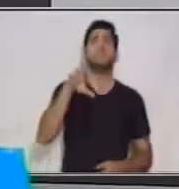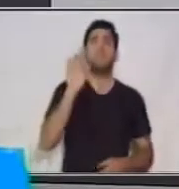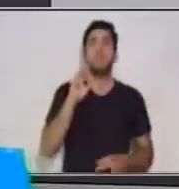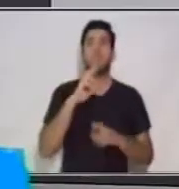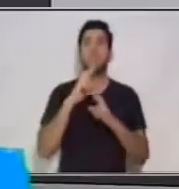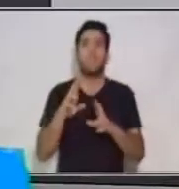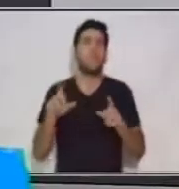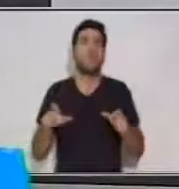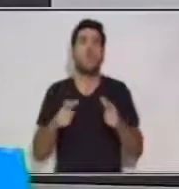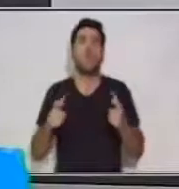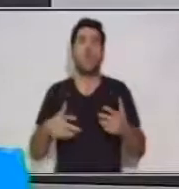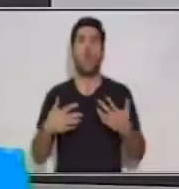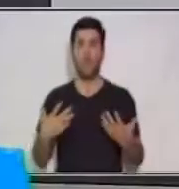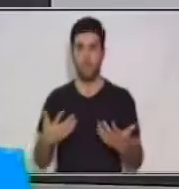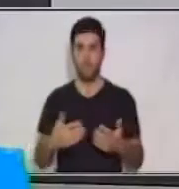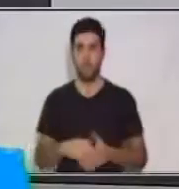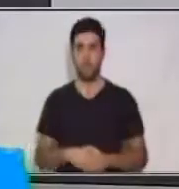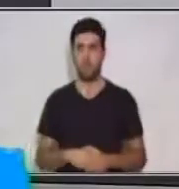este ángulo gamma?